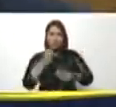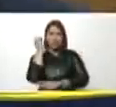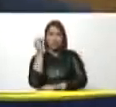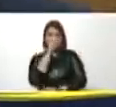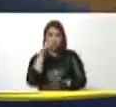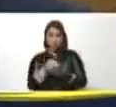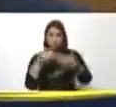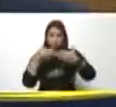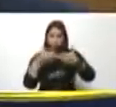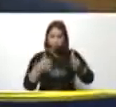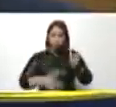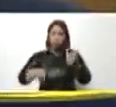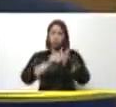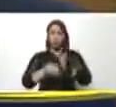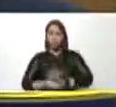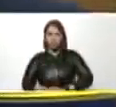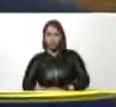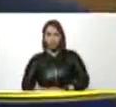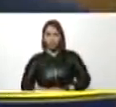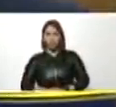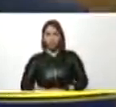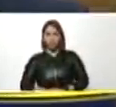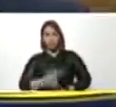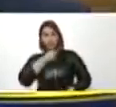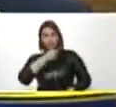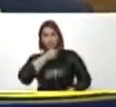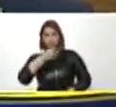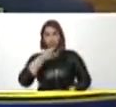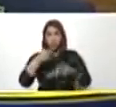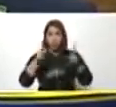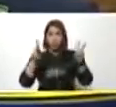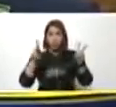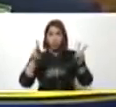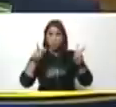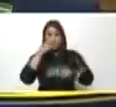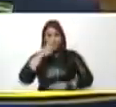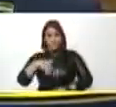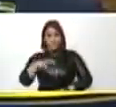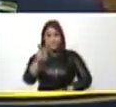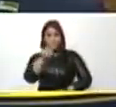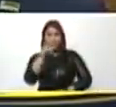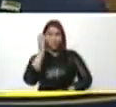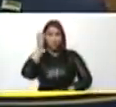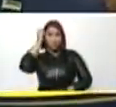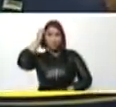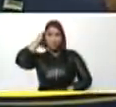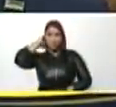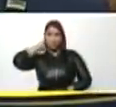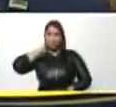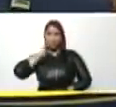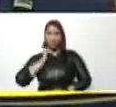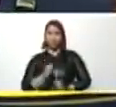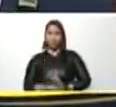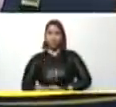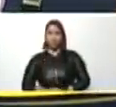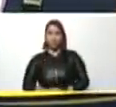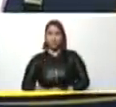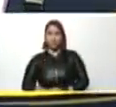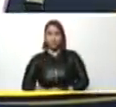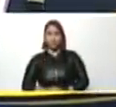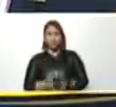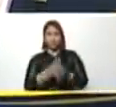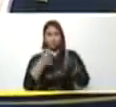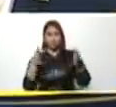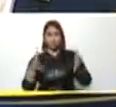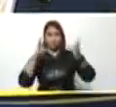vez a la opinión pública, al pueblo de Venezuela, para los grandes